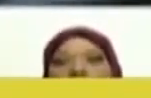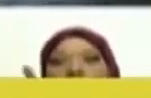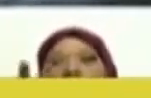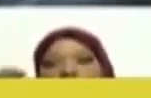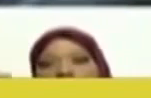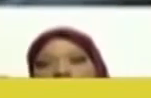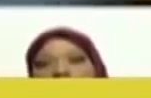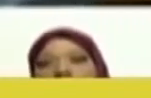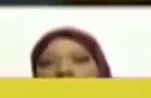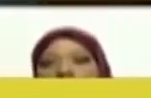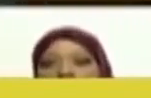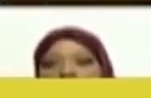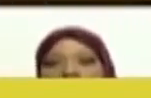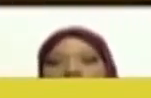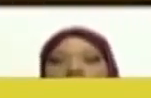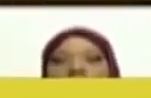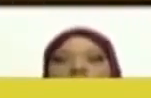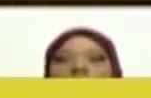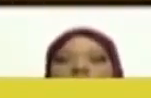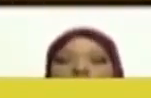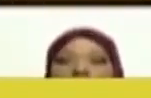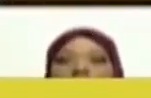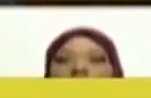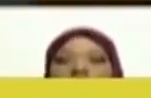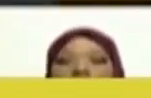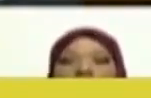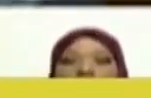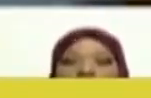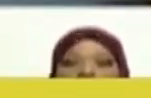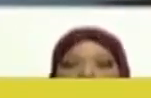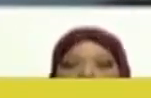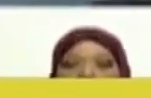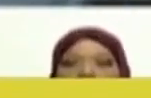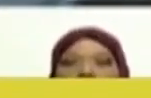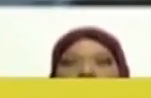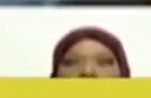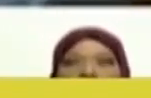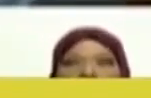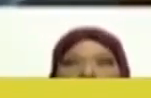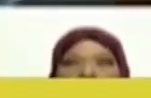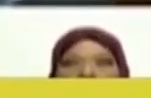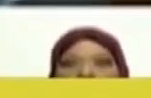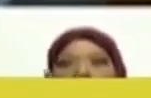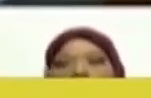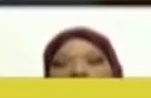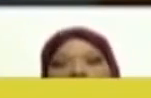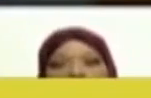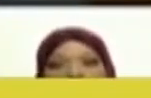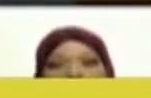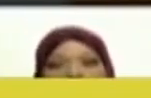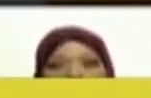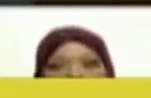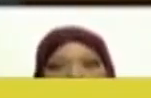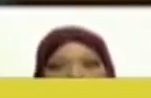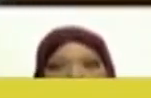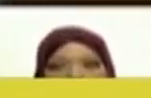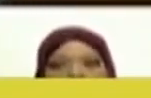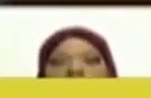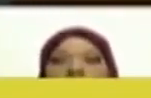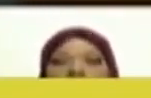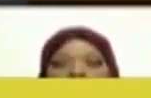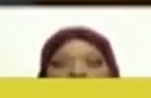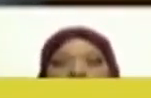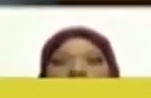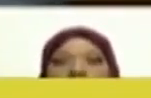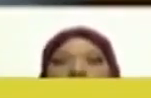1830 hasta la enmienda constitucional del año 2009. Con el